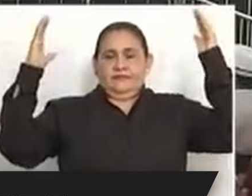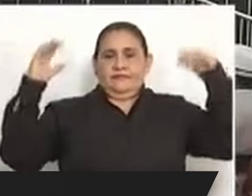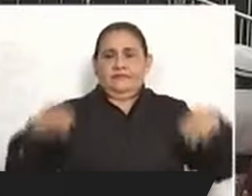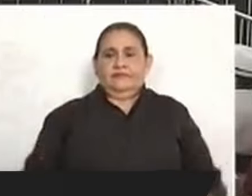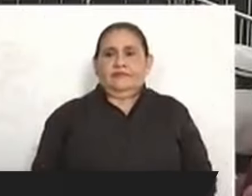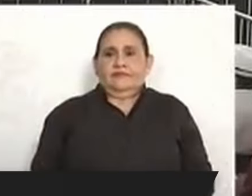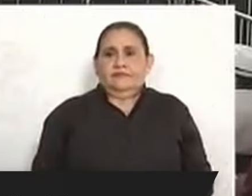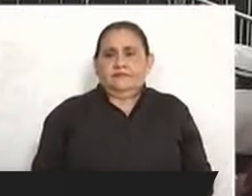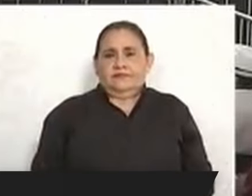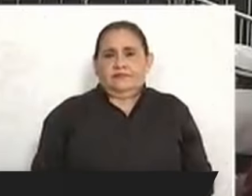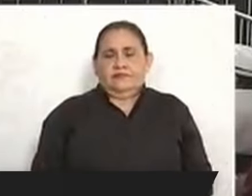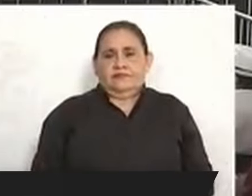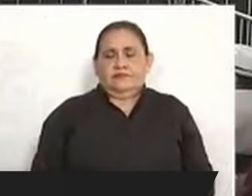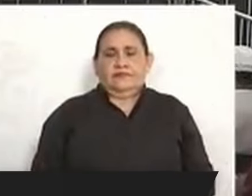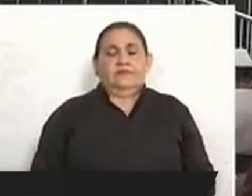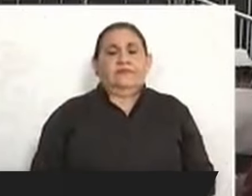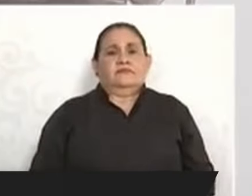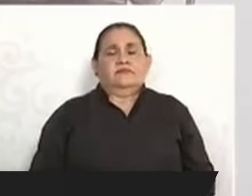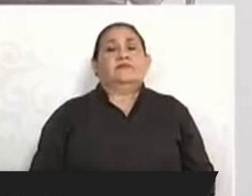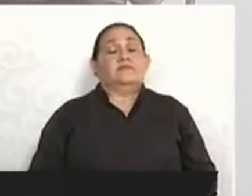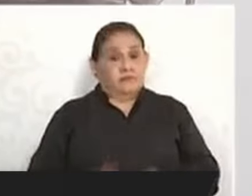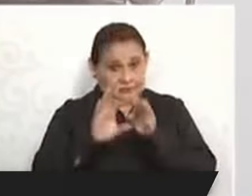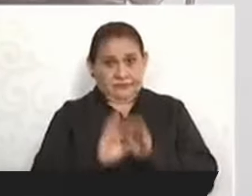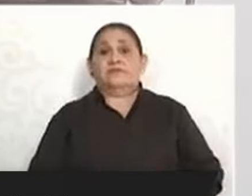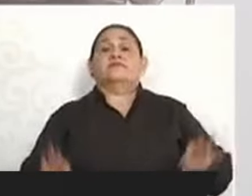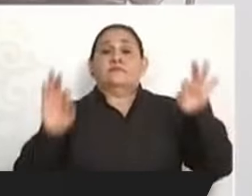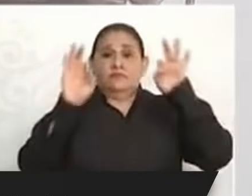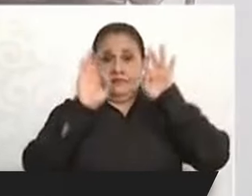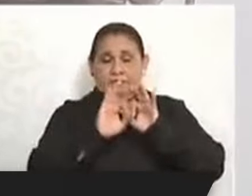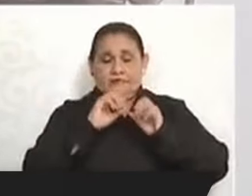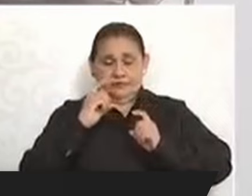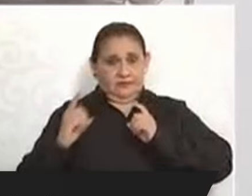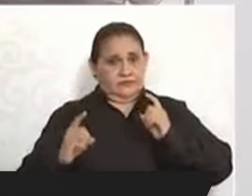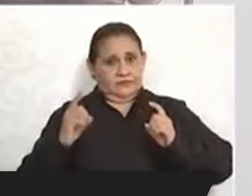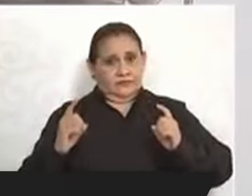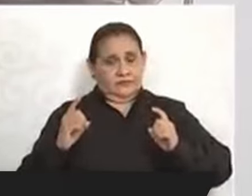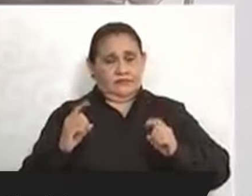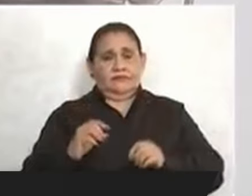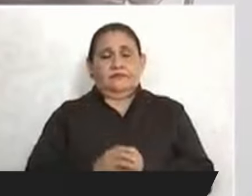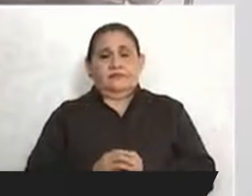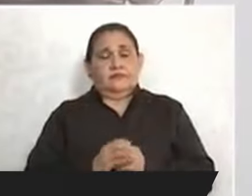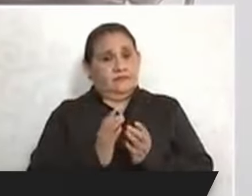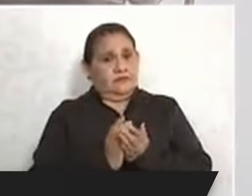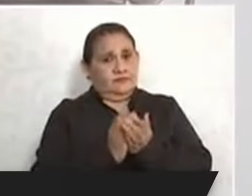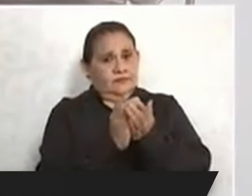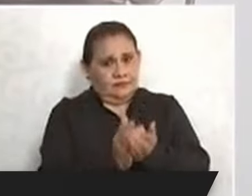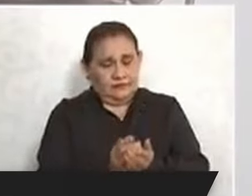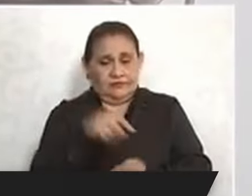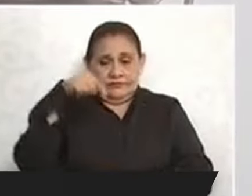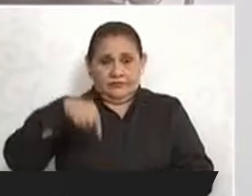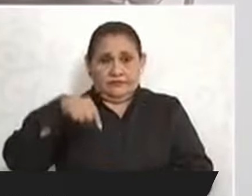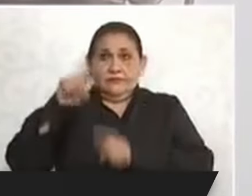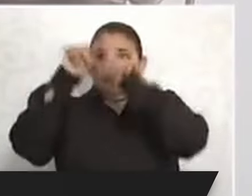Un tema de vital importancia es el desarrollo marítimo nacional. Aquí en la península de